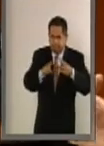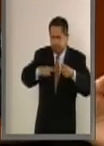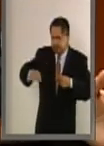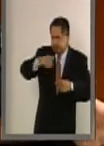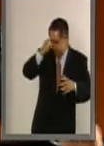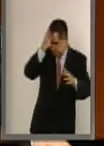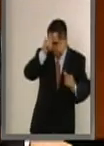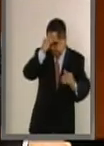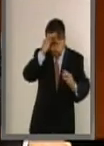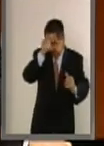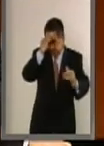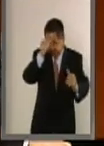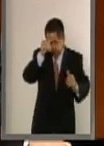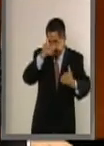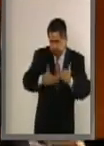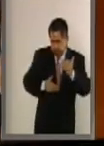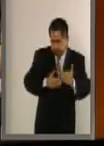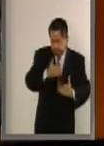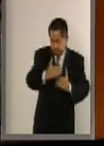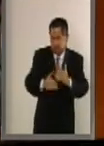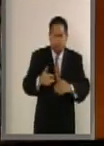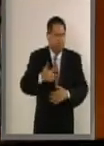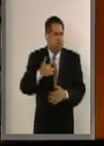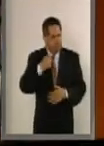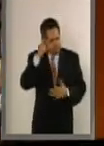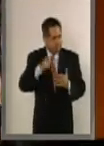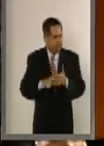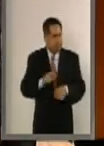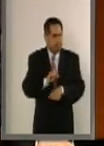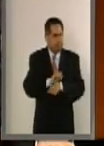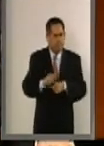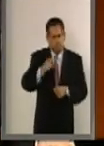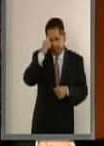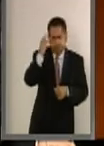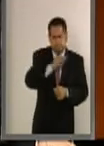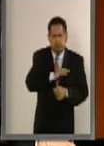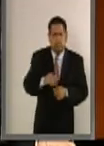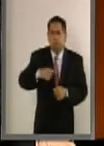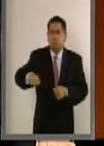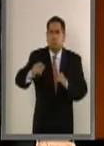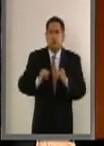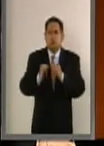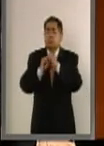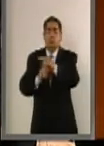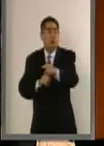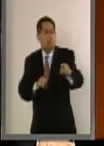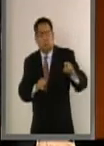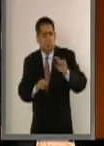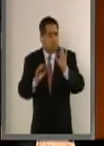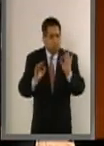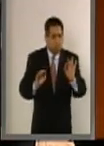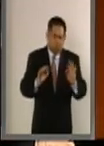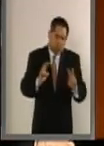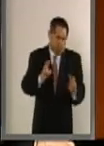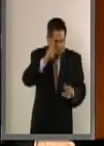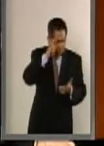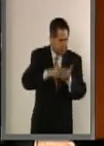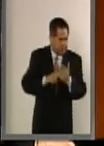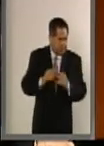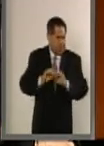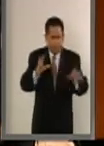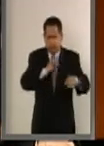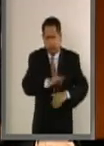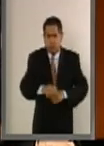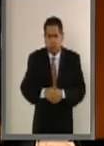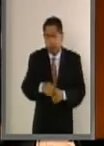creo que será algo sencillo ante lo expresado y manifestado por todos los institutos políticos. Pero también hay que ser muy claros